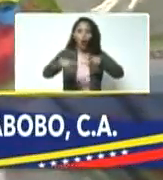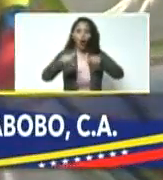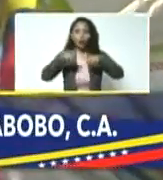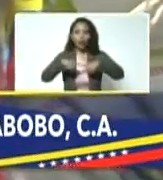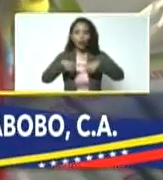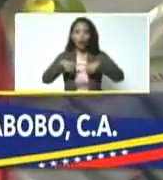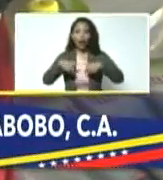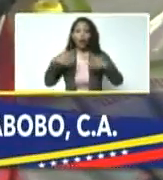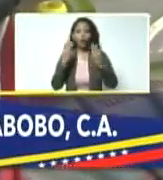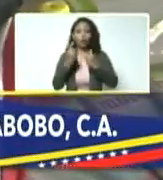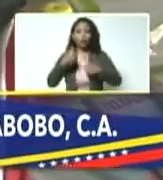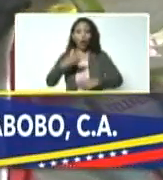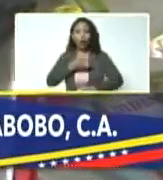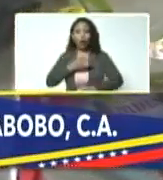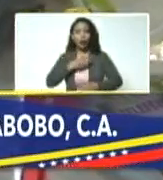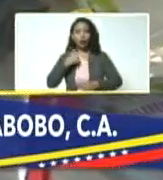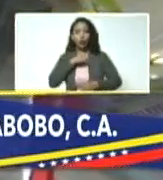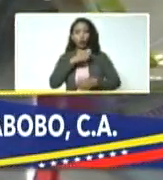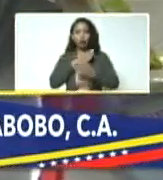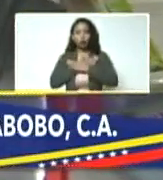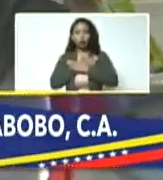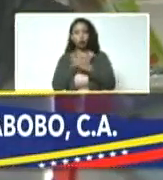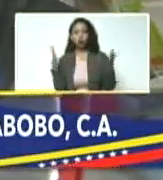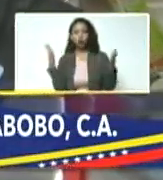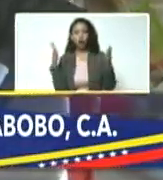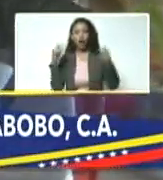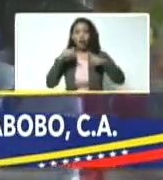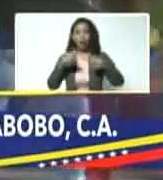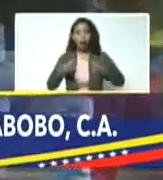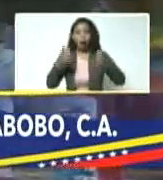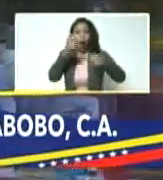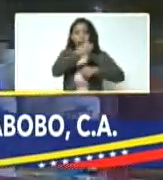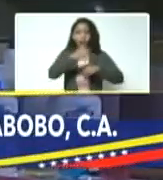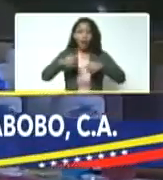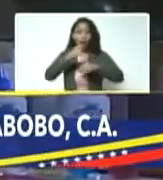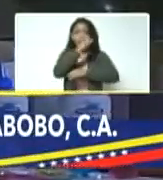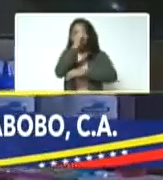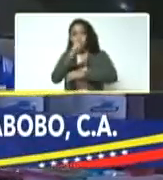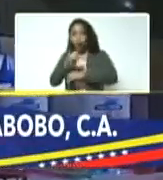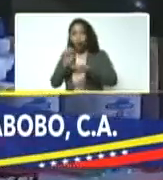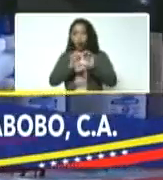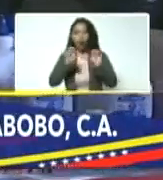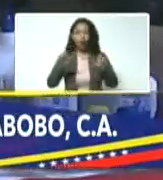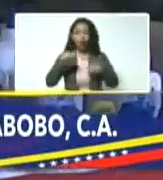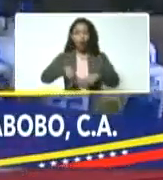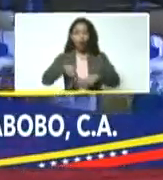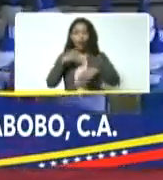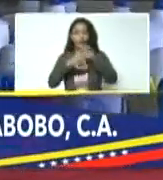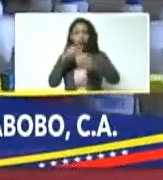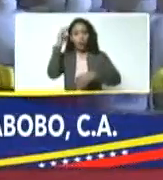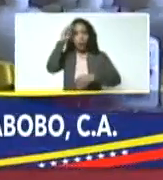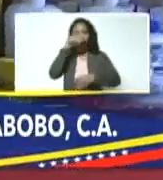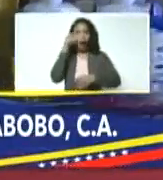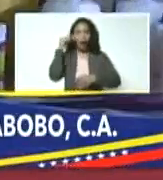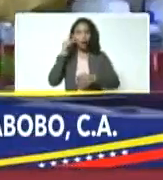nuestro alcalde, nosotros hemos dispuesto pues para que salga a cada zona educativa donde están nuestras maestras y nuestros maestros